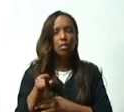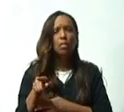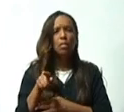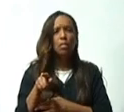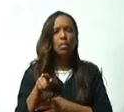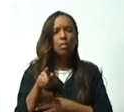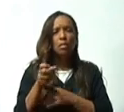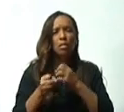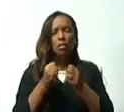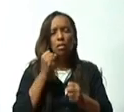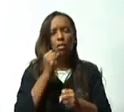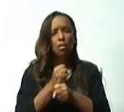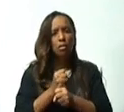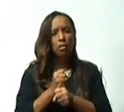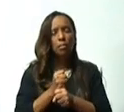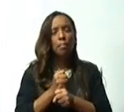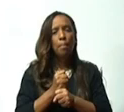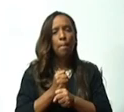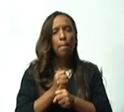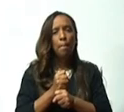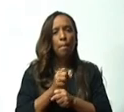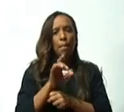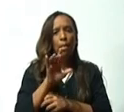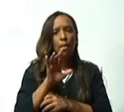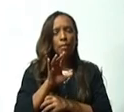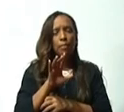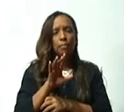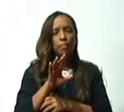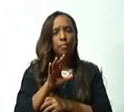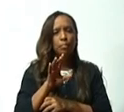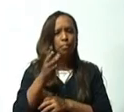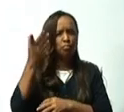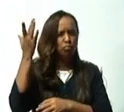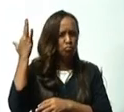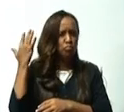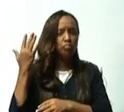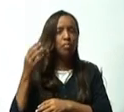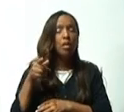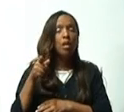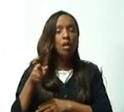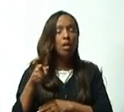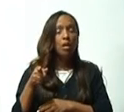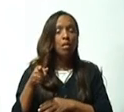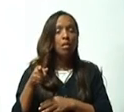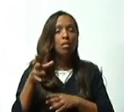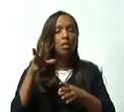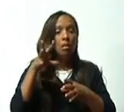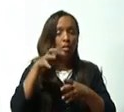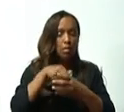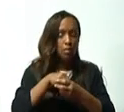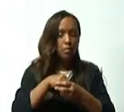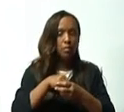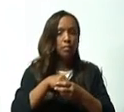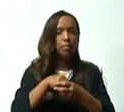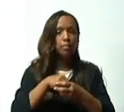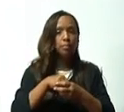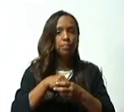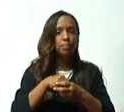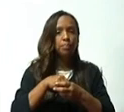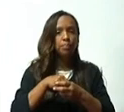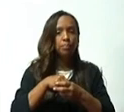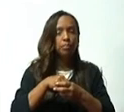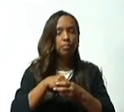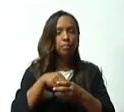al Partido Popular Cristiano, PPC. Todos la recuerdan aquí, que fuimos compañeros de